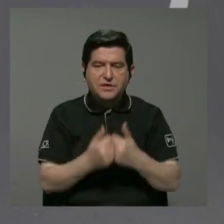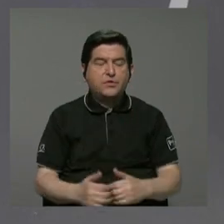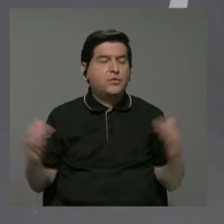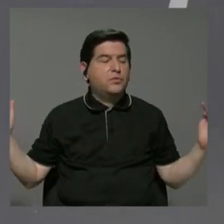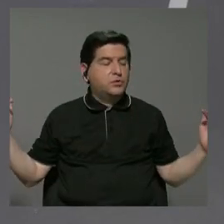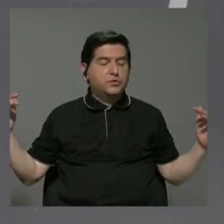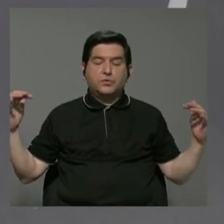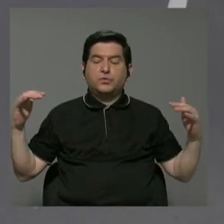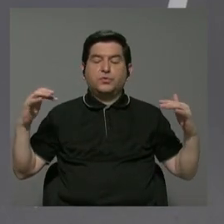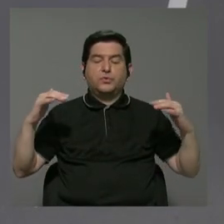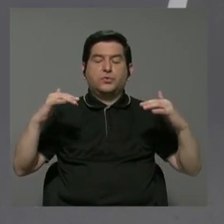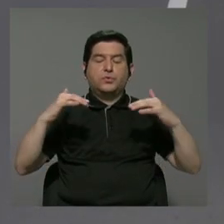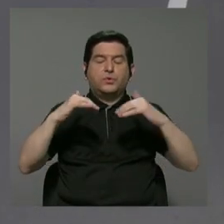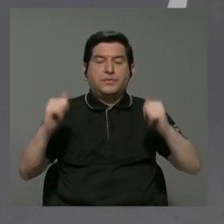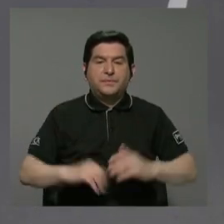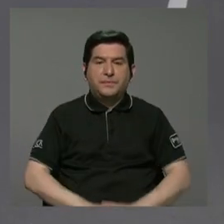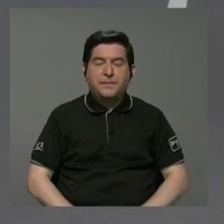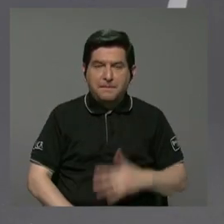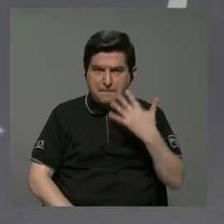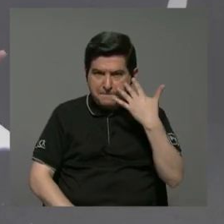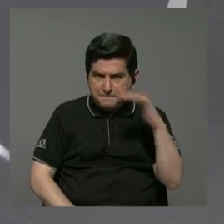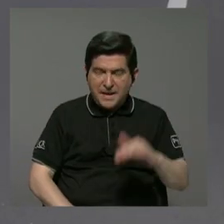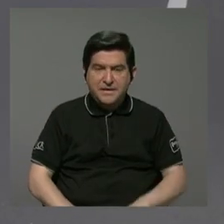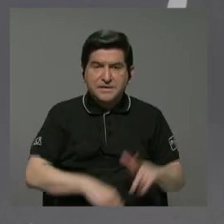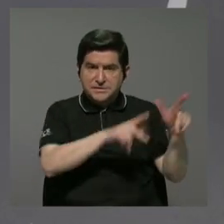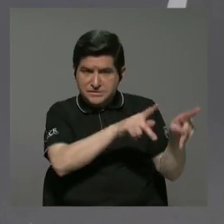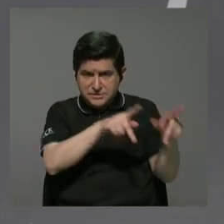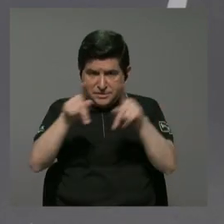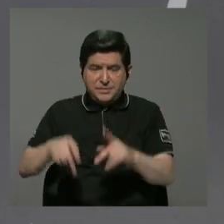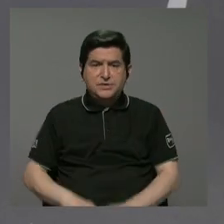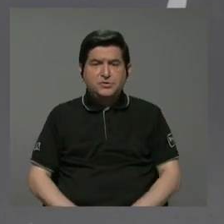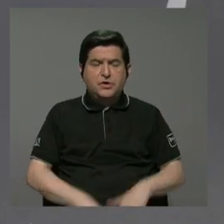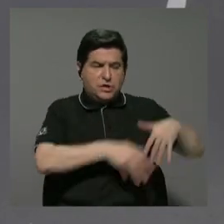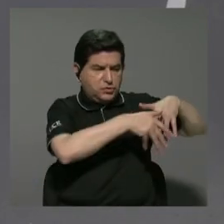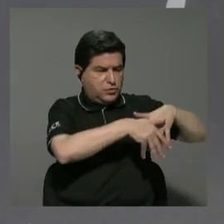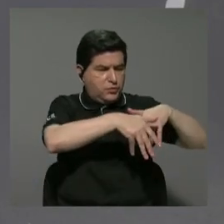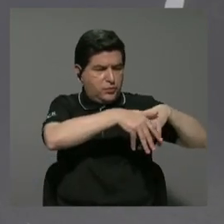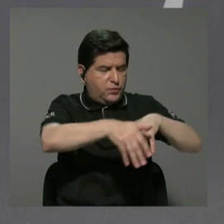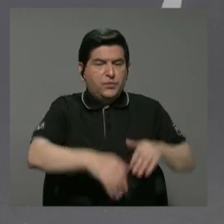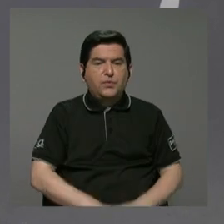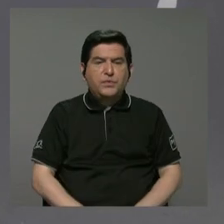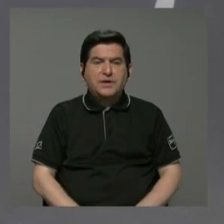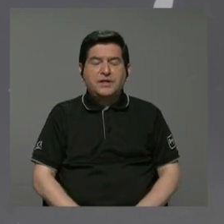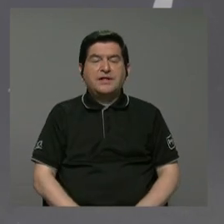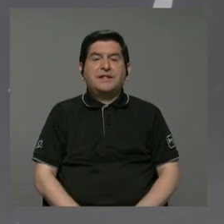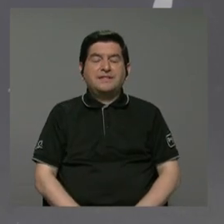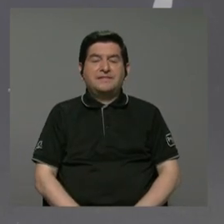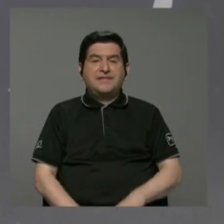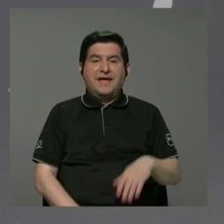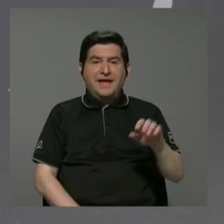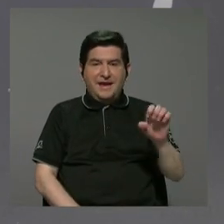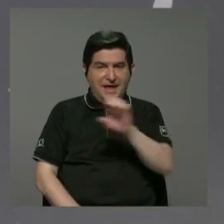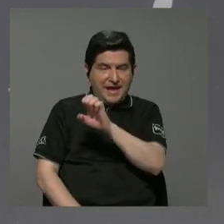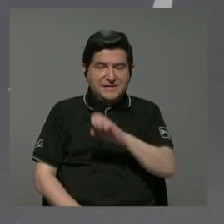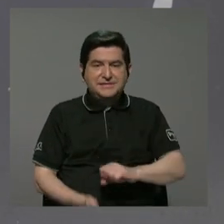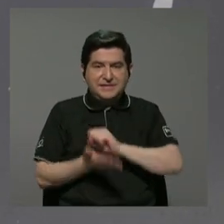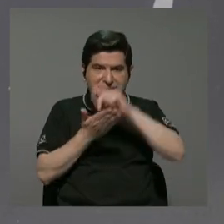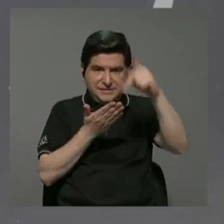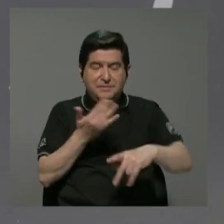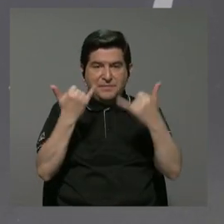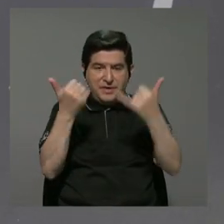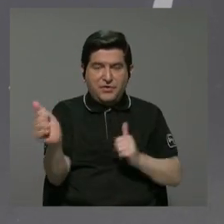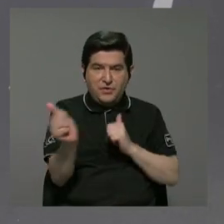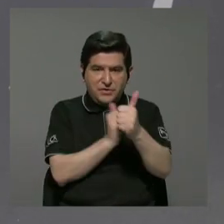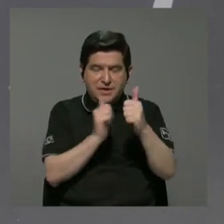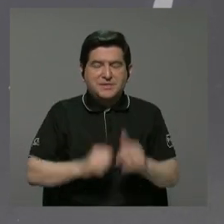acercando. Parece que el grupo, las personas que vienen marchando desde el lado este de San Pedro, están ya pasando por